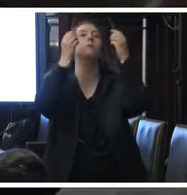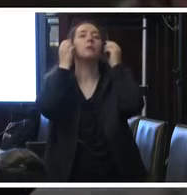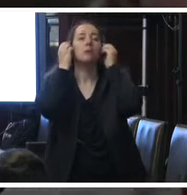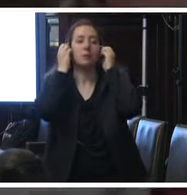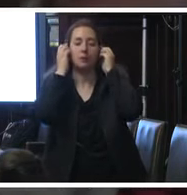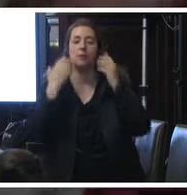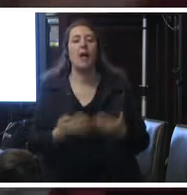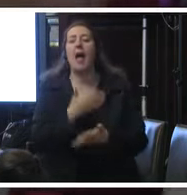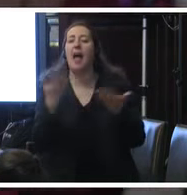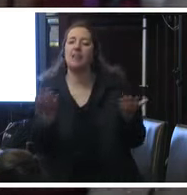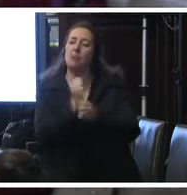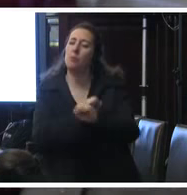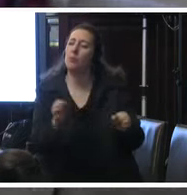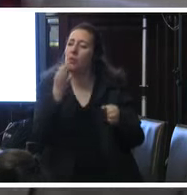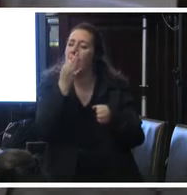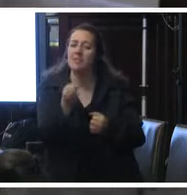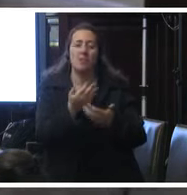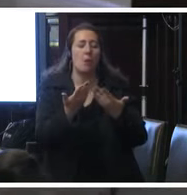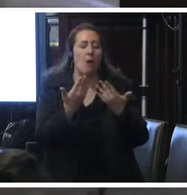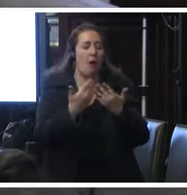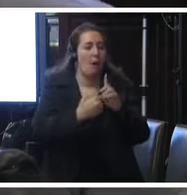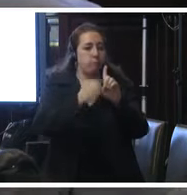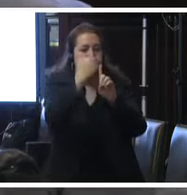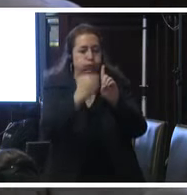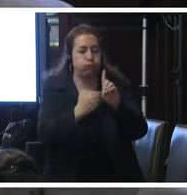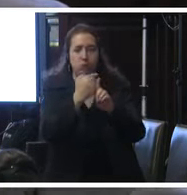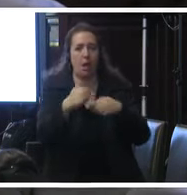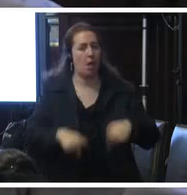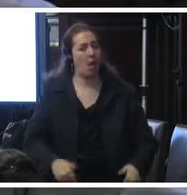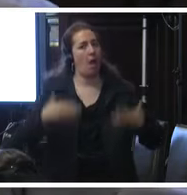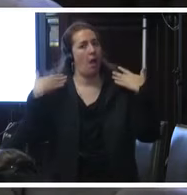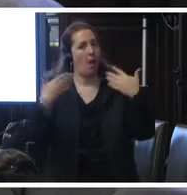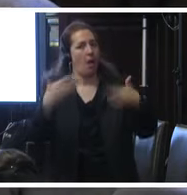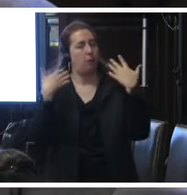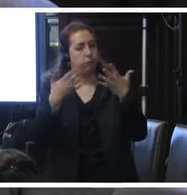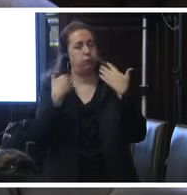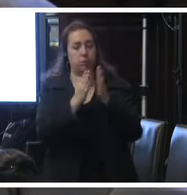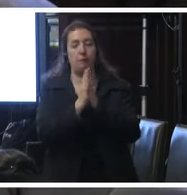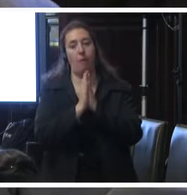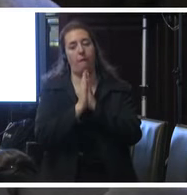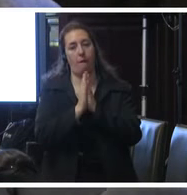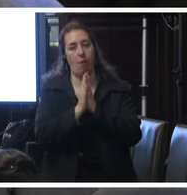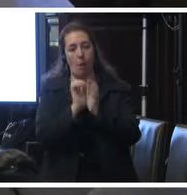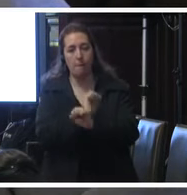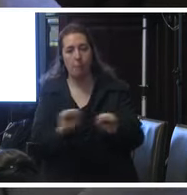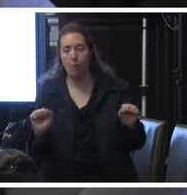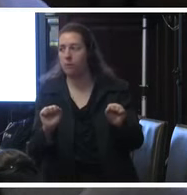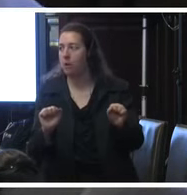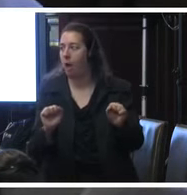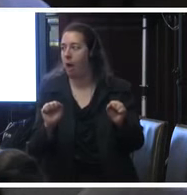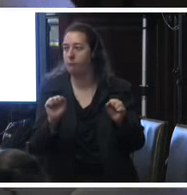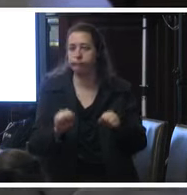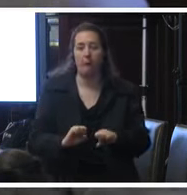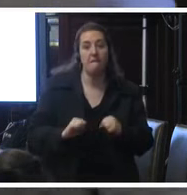temperature? ¿Alguien podría hacer algo con la temperatura? Porque está demasiado caluroso aquí, por favor. ¿Se podría enfriar un